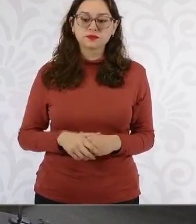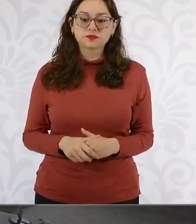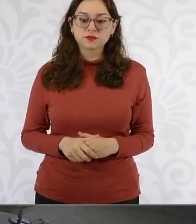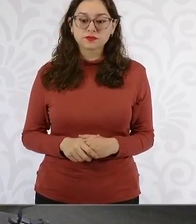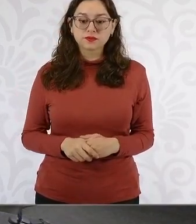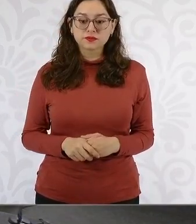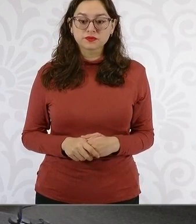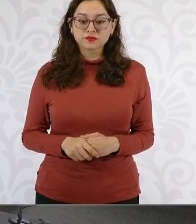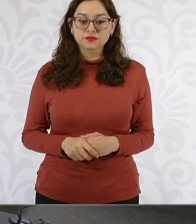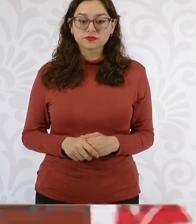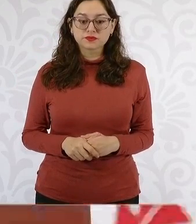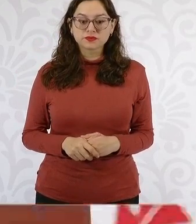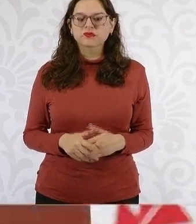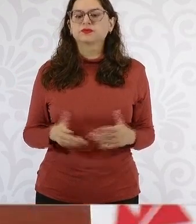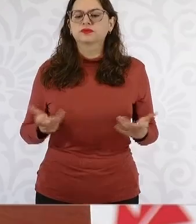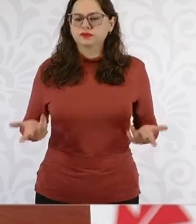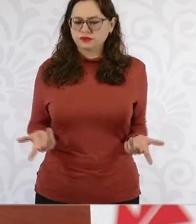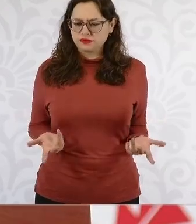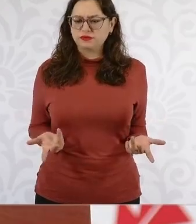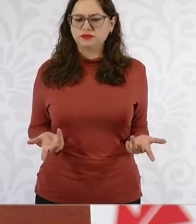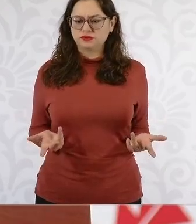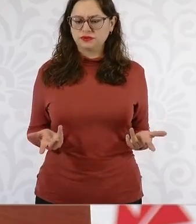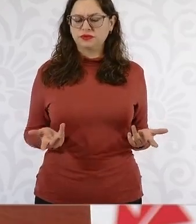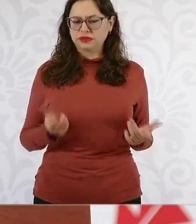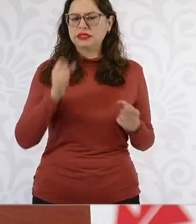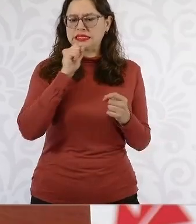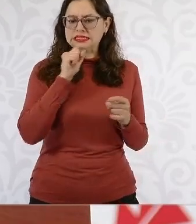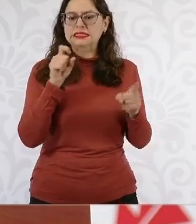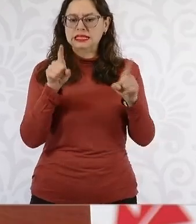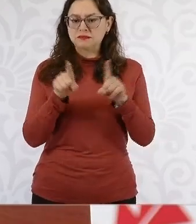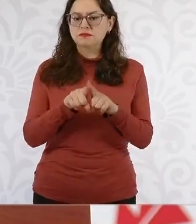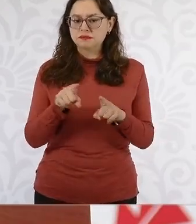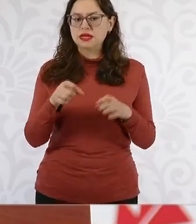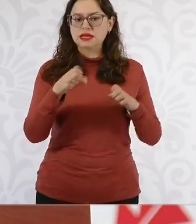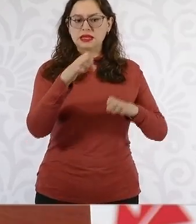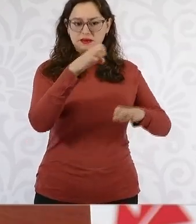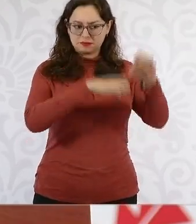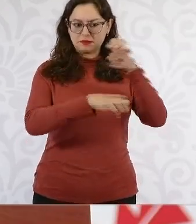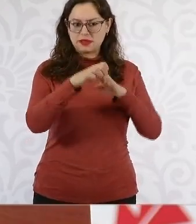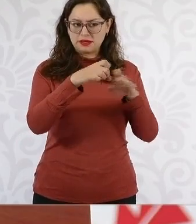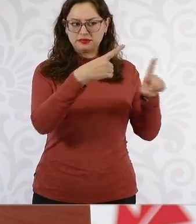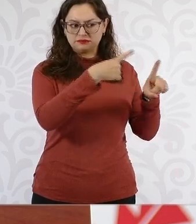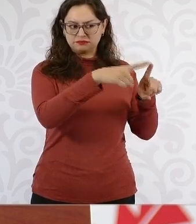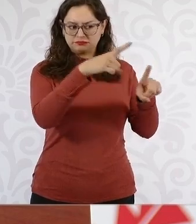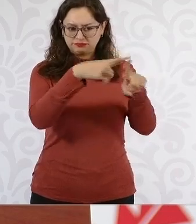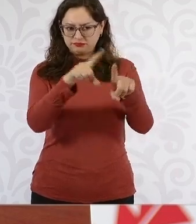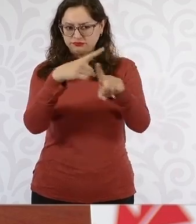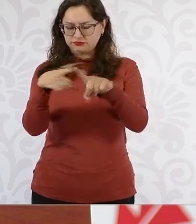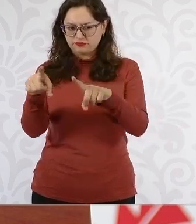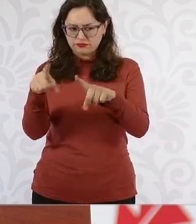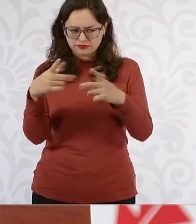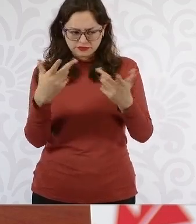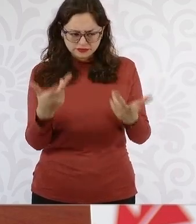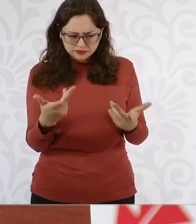venden pues distintos productos, pero entre otros productos textiles, los que